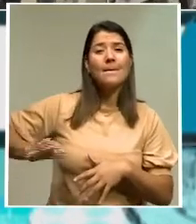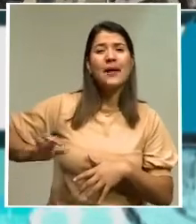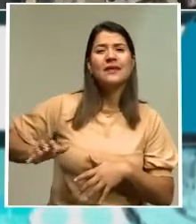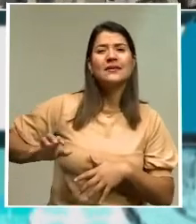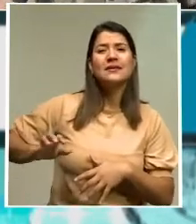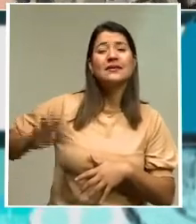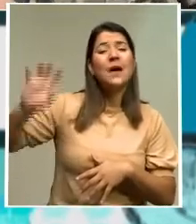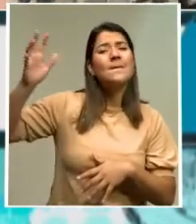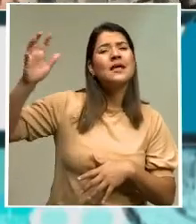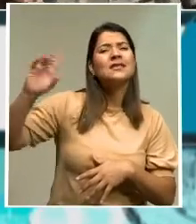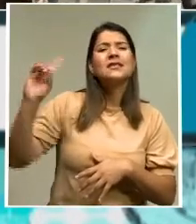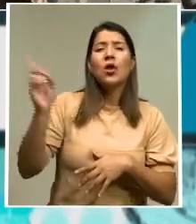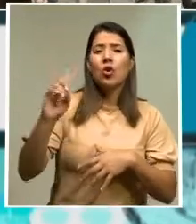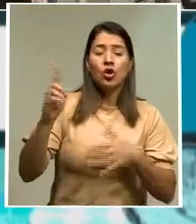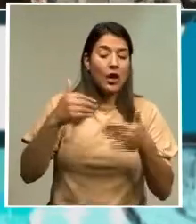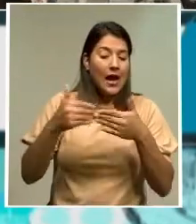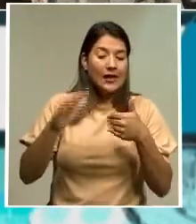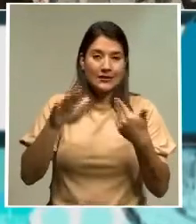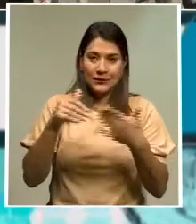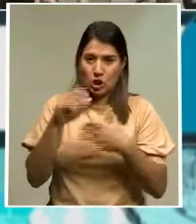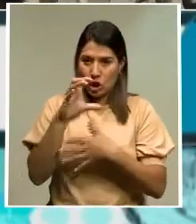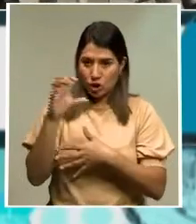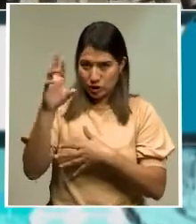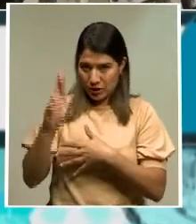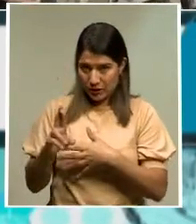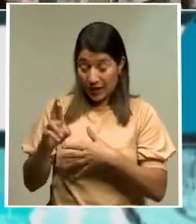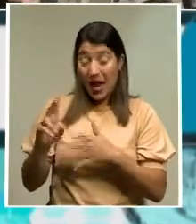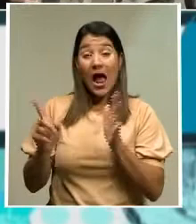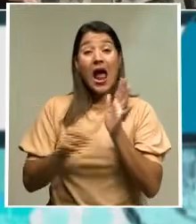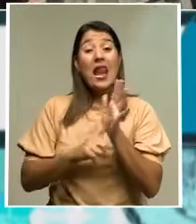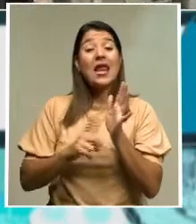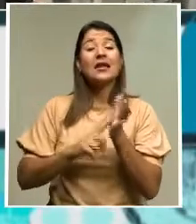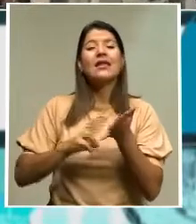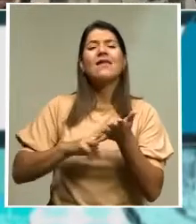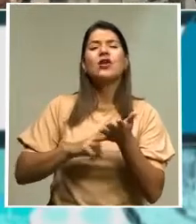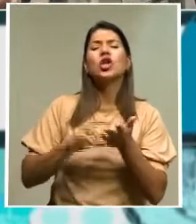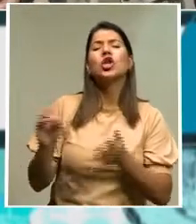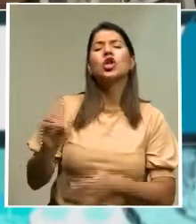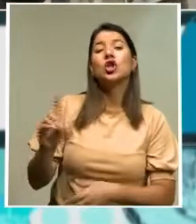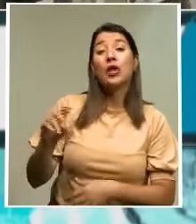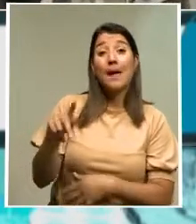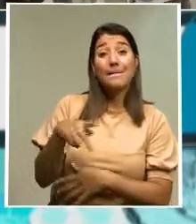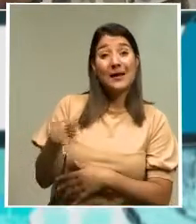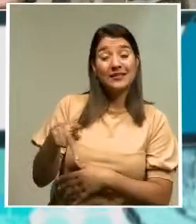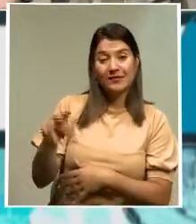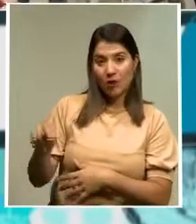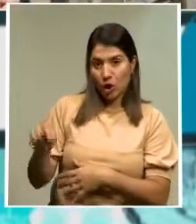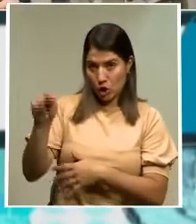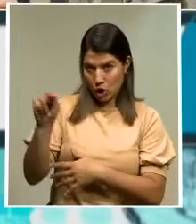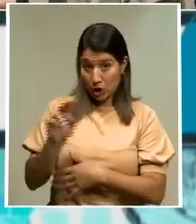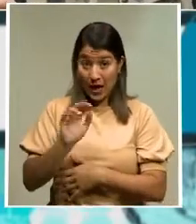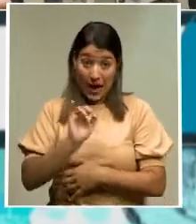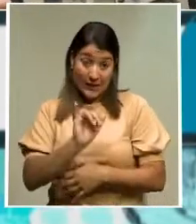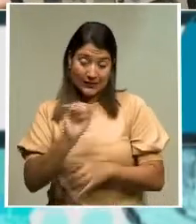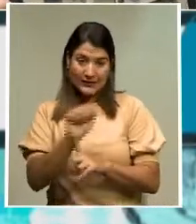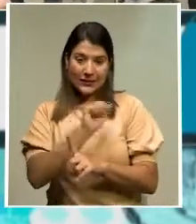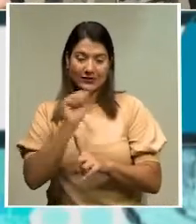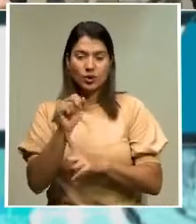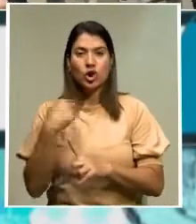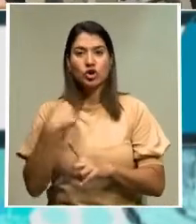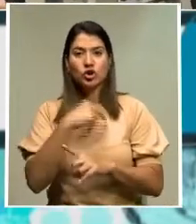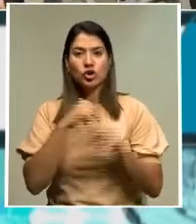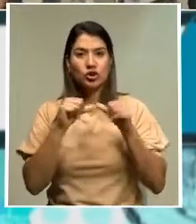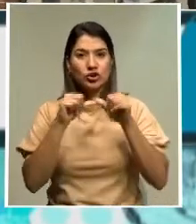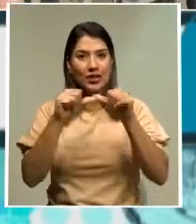y la alerta verde para el Pacífico Norte. Eso es la situación que se mantiene y estaremos muy al tanto también de las últimas